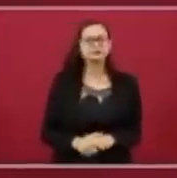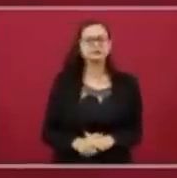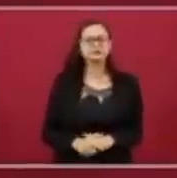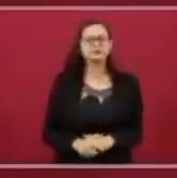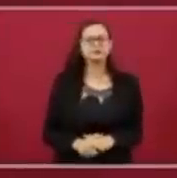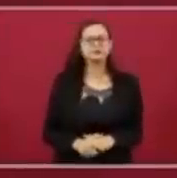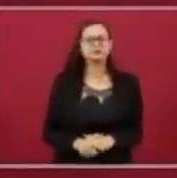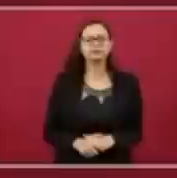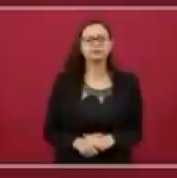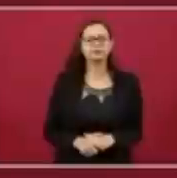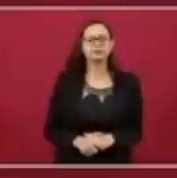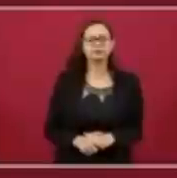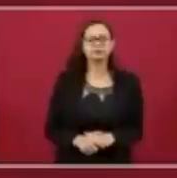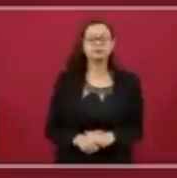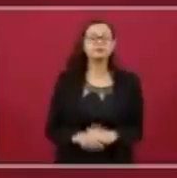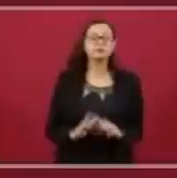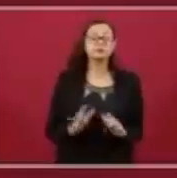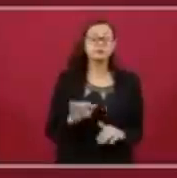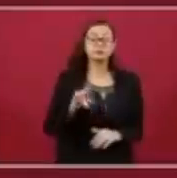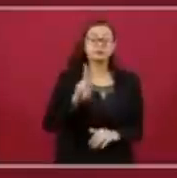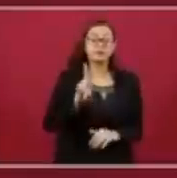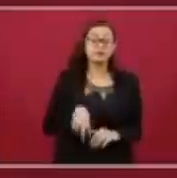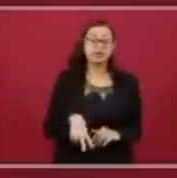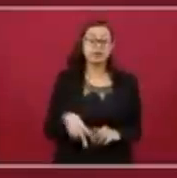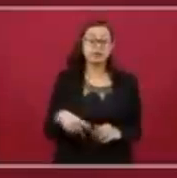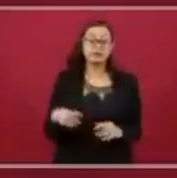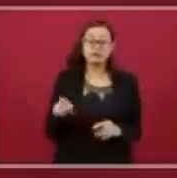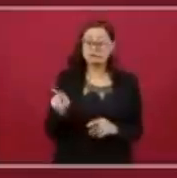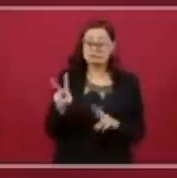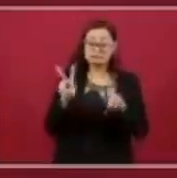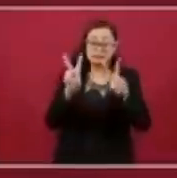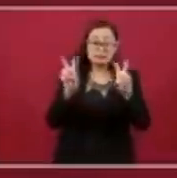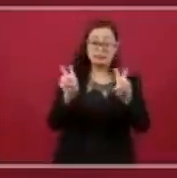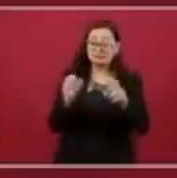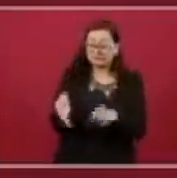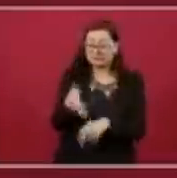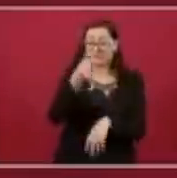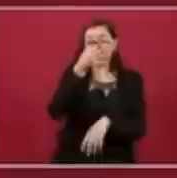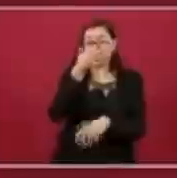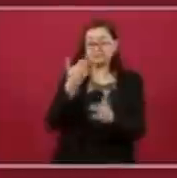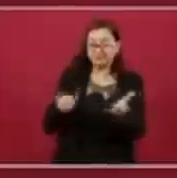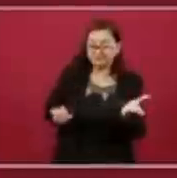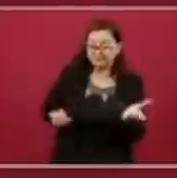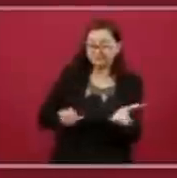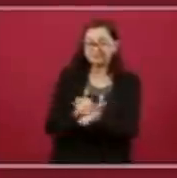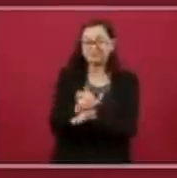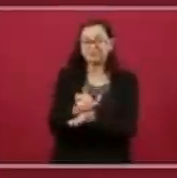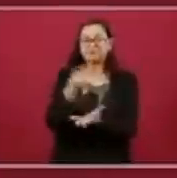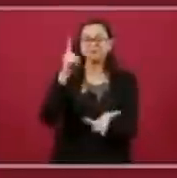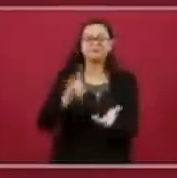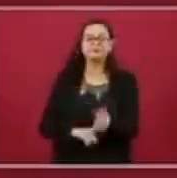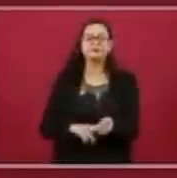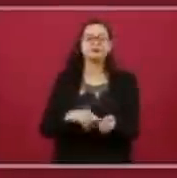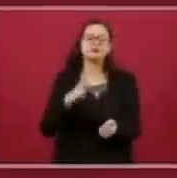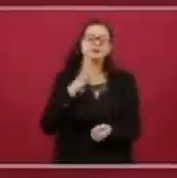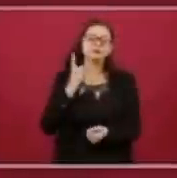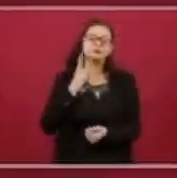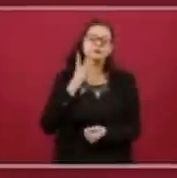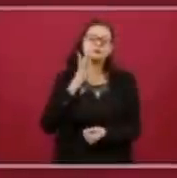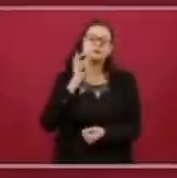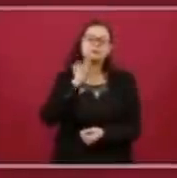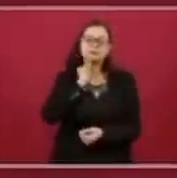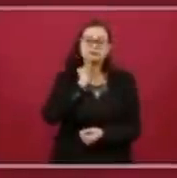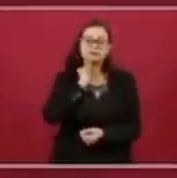está por resolverse este asunto en la Cámara. También decirle, con todo